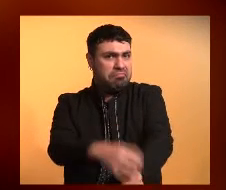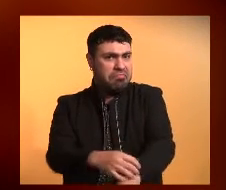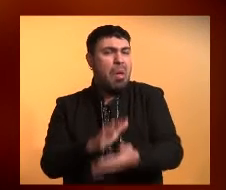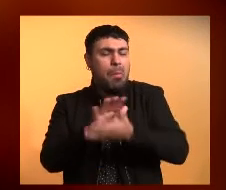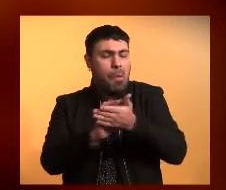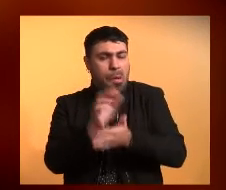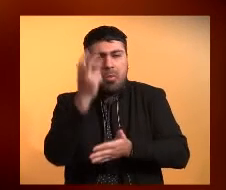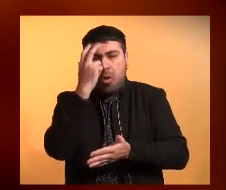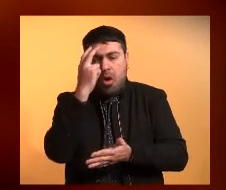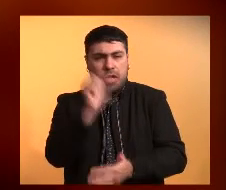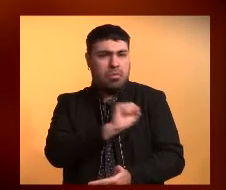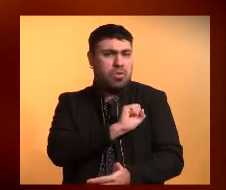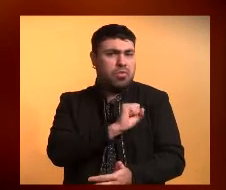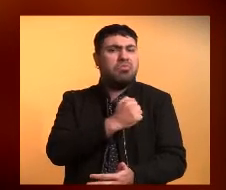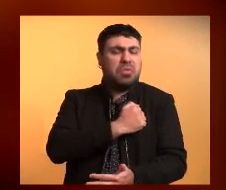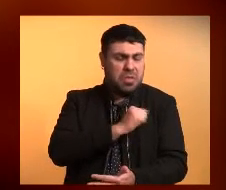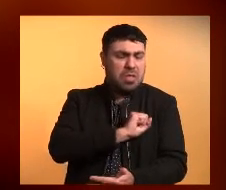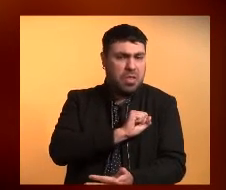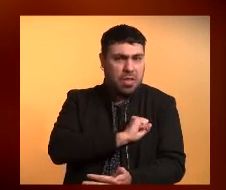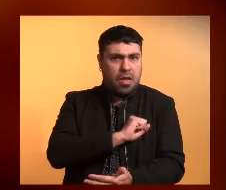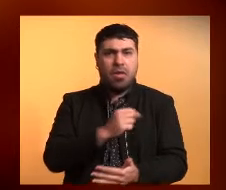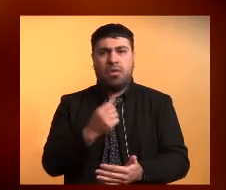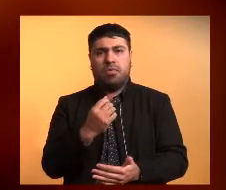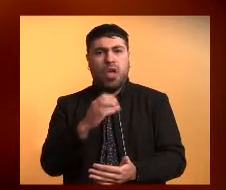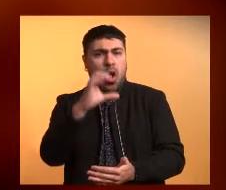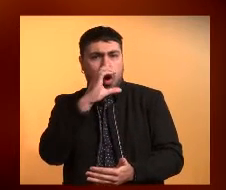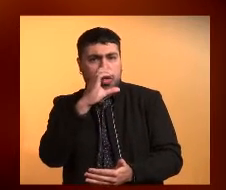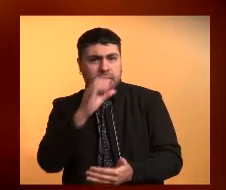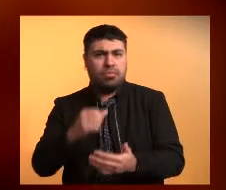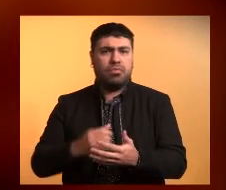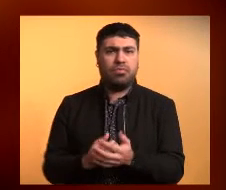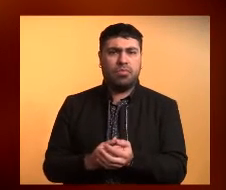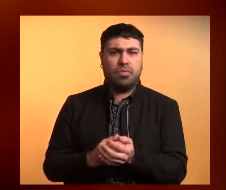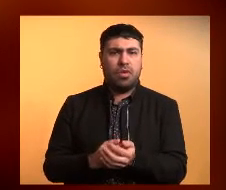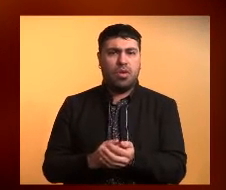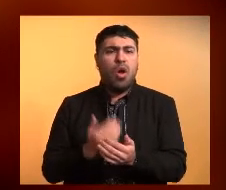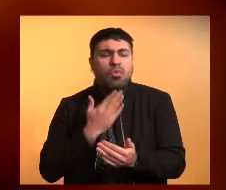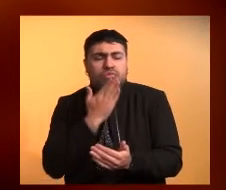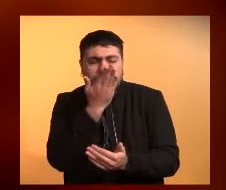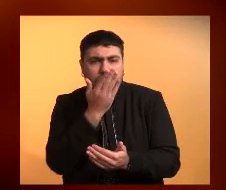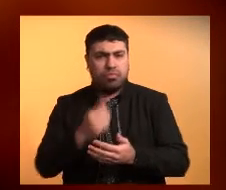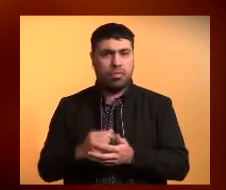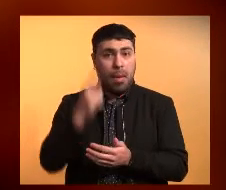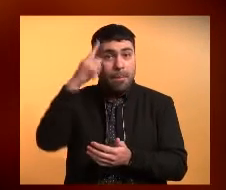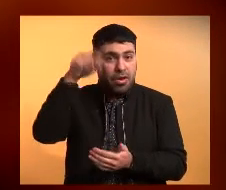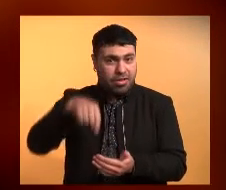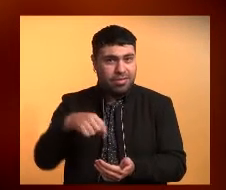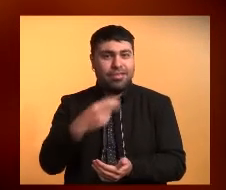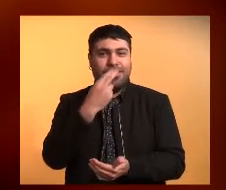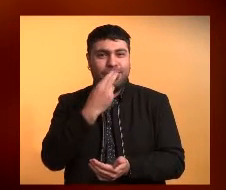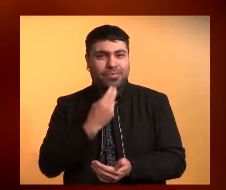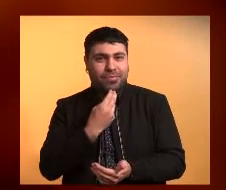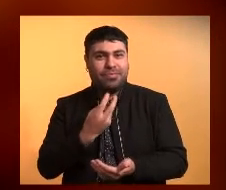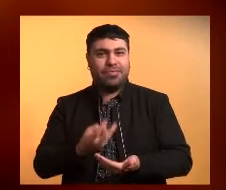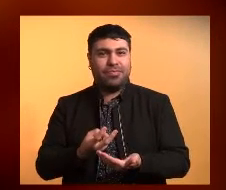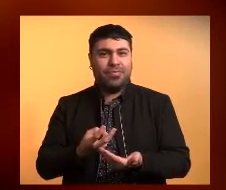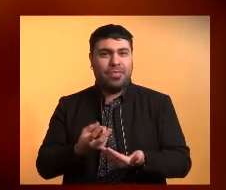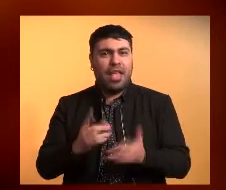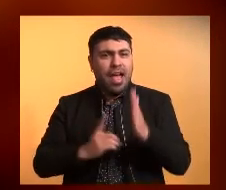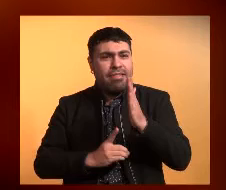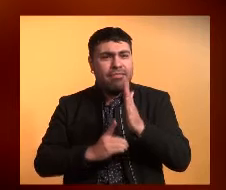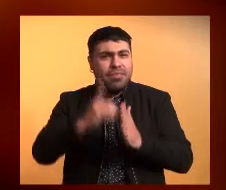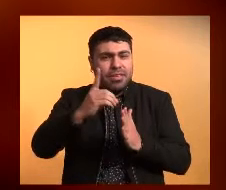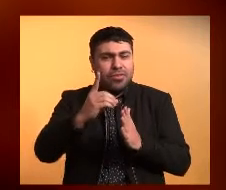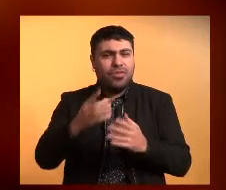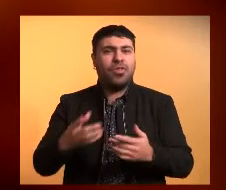como Coquimbo, Santiago, Concepción y Punta Arenas, entre otras. Y acá, justamente en la ciudad de Puerto Montt, lo ha desarrollado la